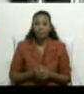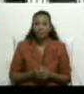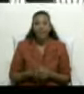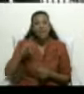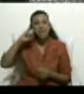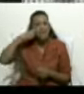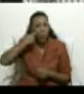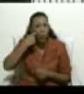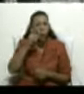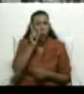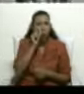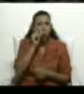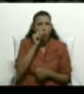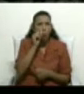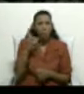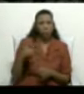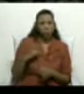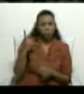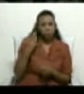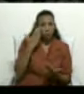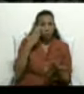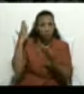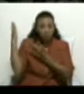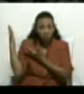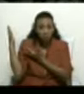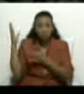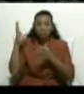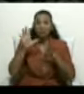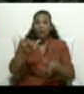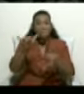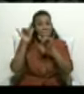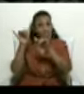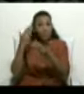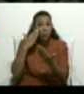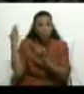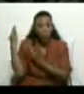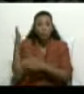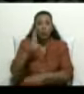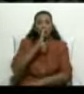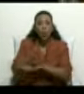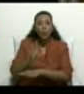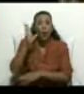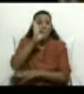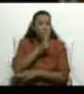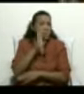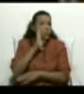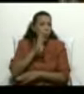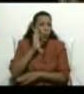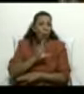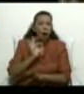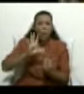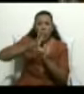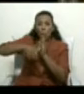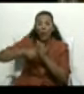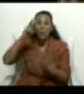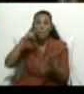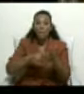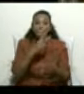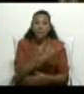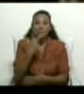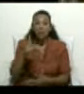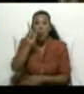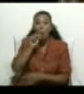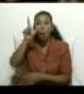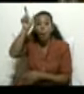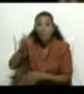Recuerdan al senador demócrata Bot Menéndez, el mismo que acaba de ser acusado por corrupción. Este 2023, ese mismo